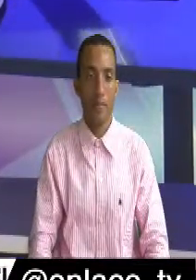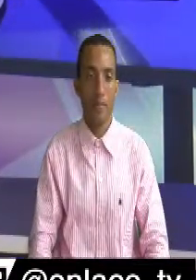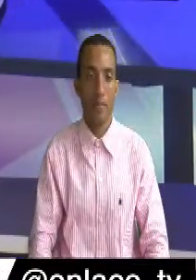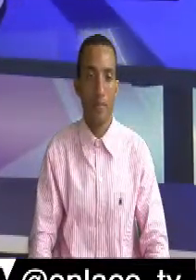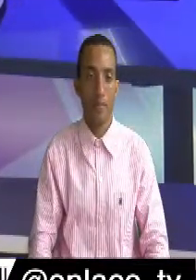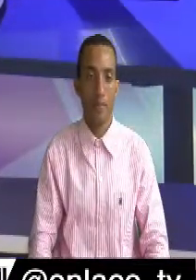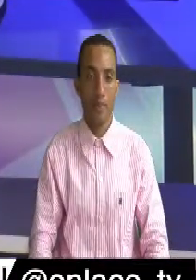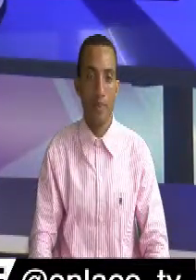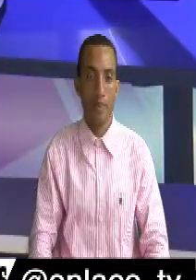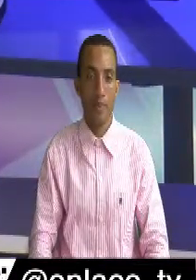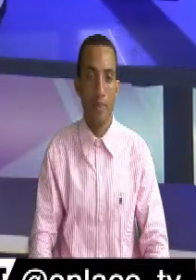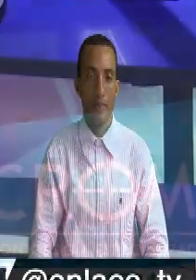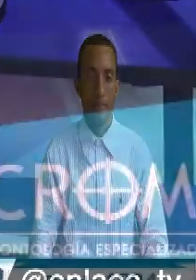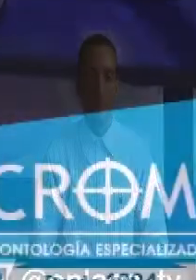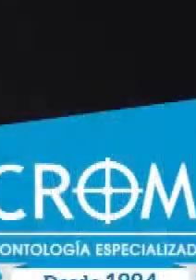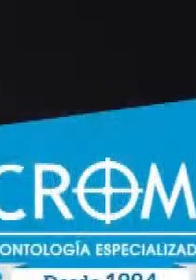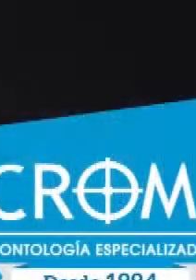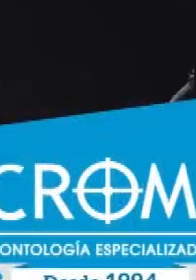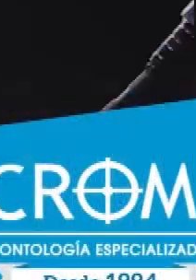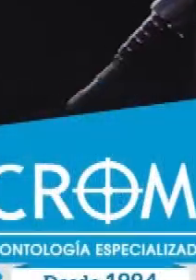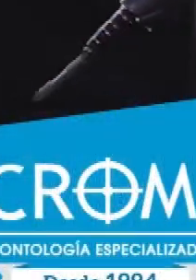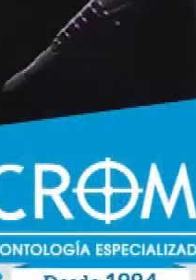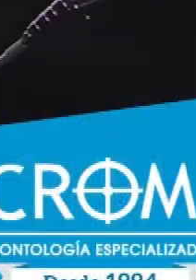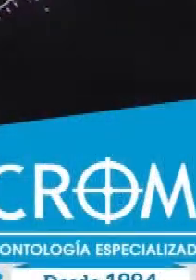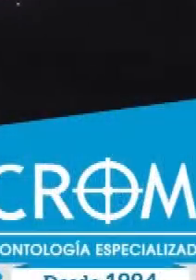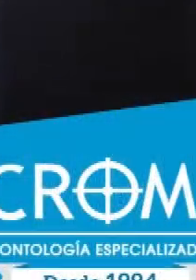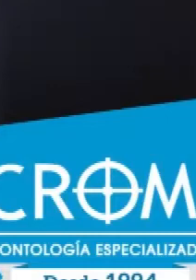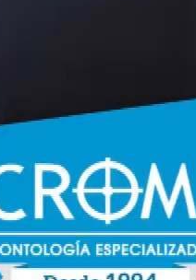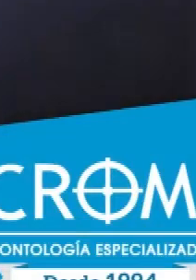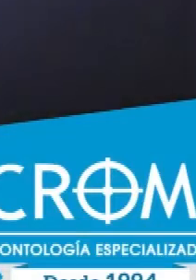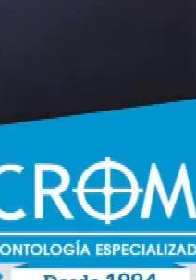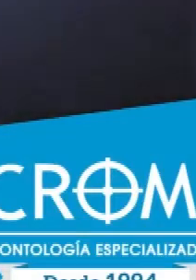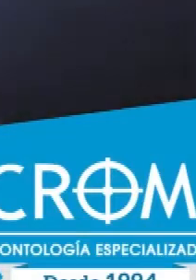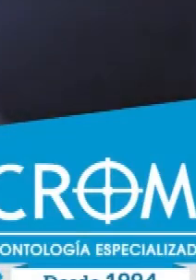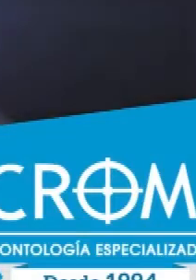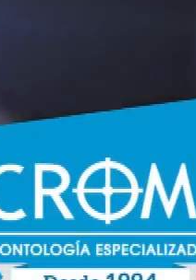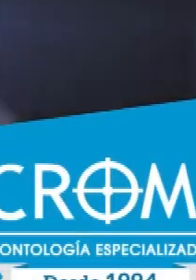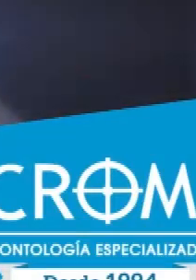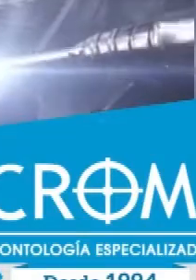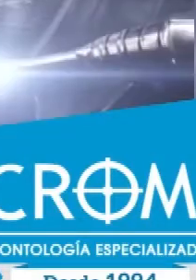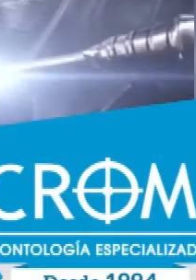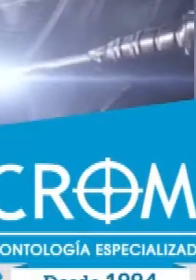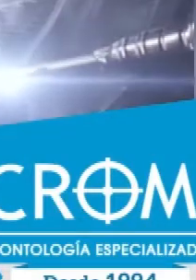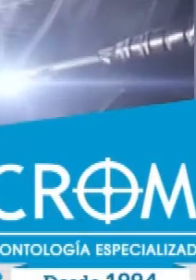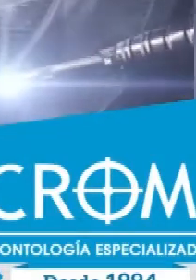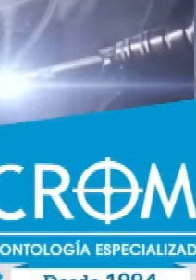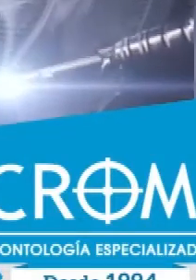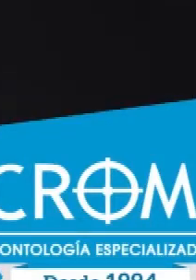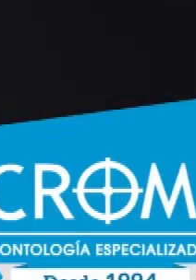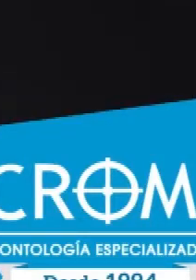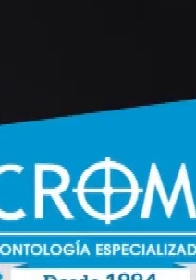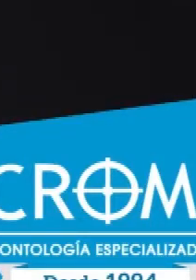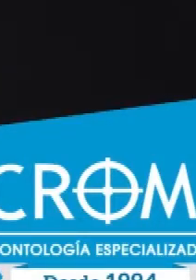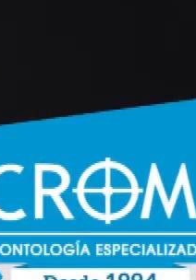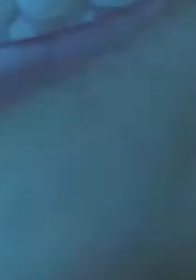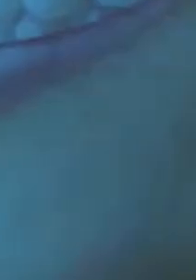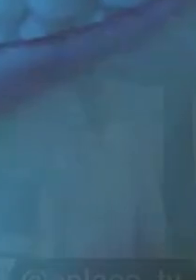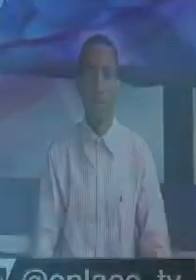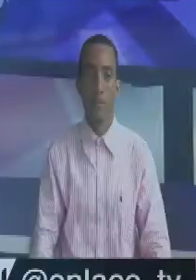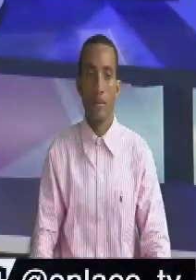Invisalign, ortodoncia invisible, resultados muy visibles. Luce tu sonrisa, no tus brackets. Chrome, odontología especializada.